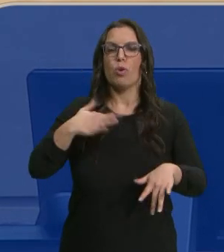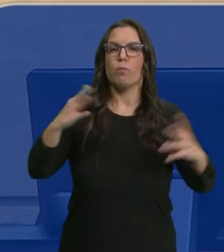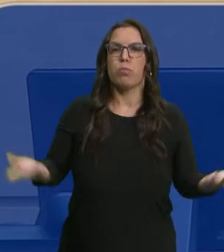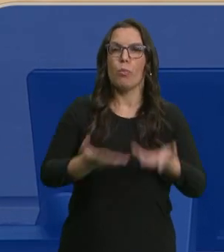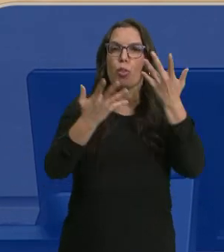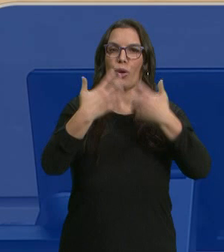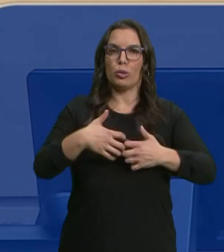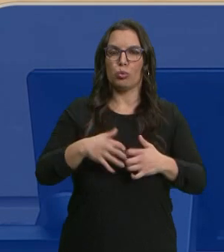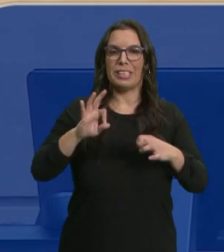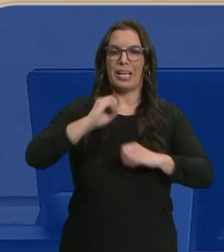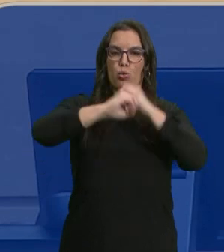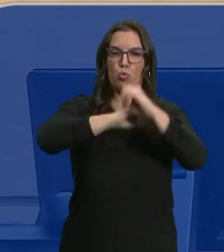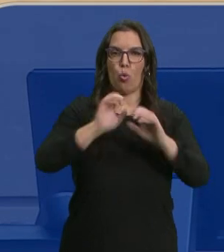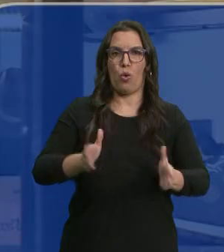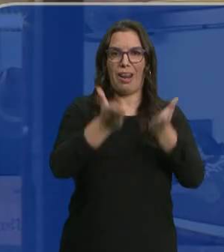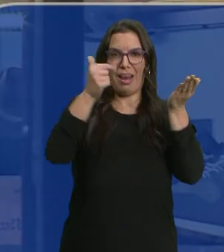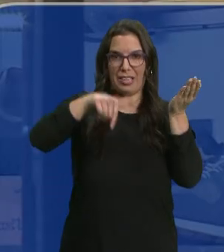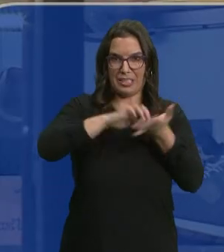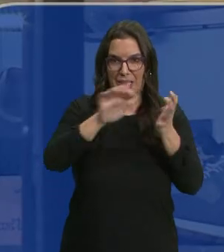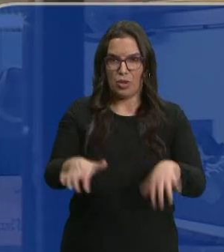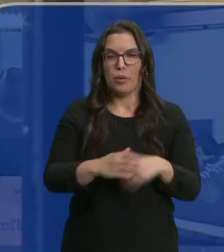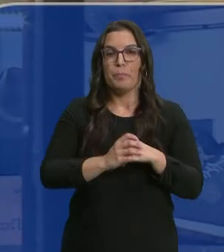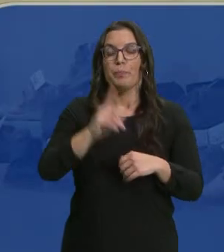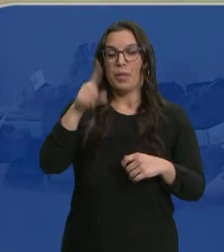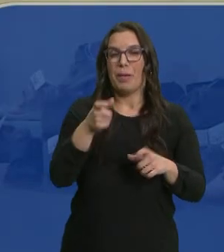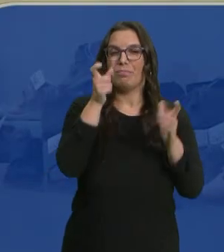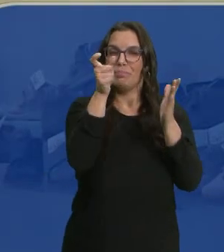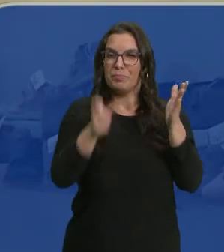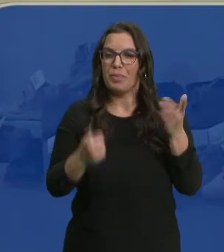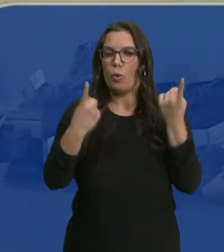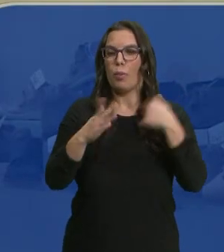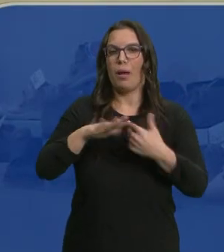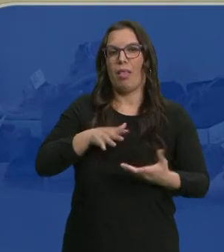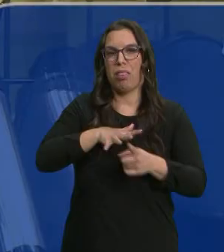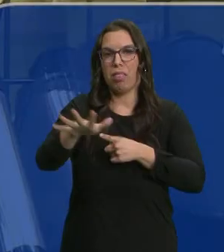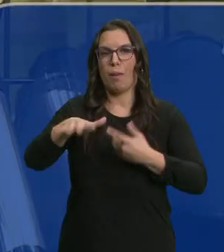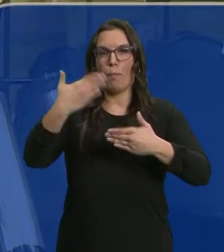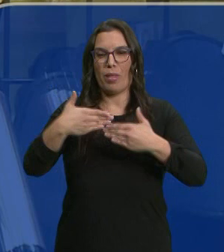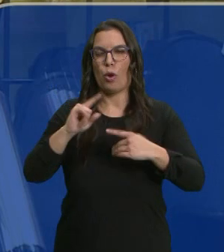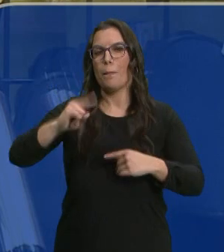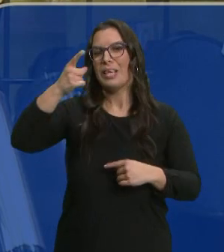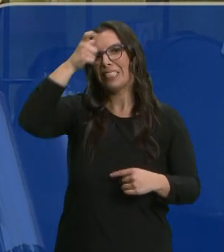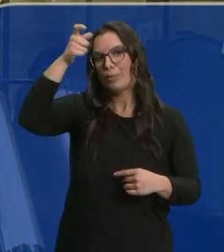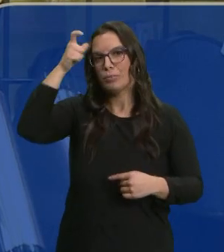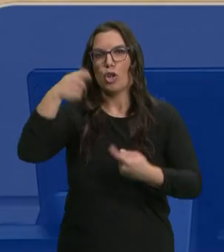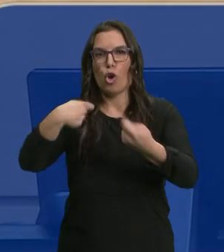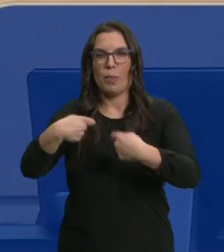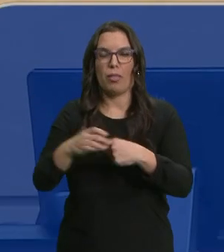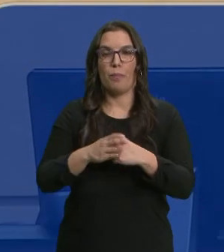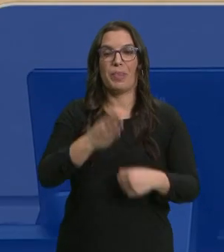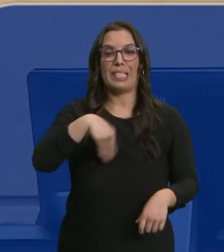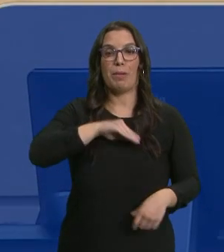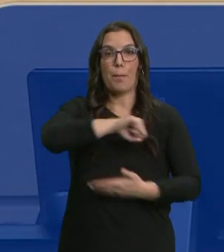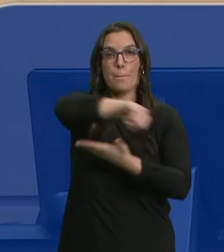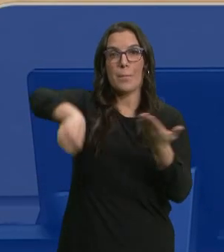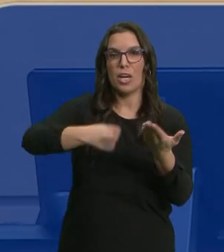la promoción de la industria nuclear en Castilla y León. También partidas para modernizar el comercio, sobre todo en entornos rurales. No son la España